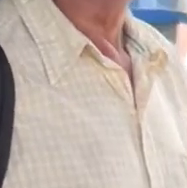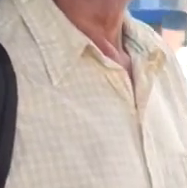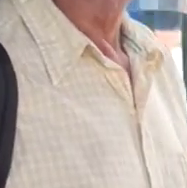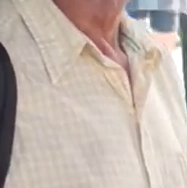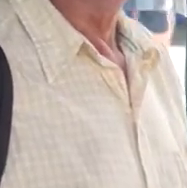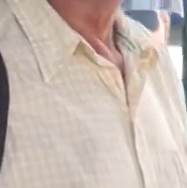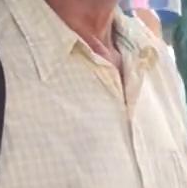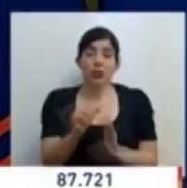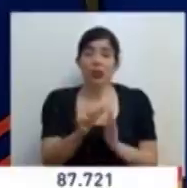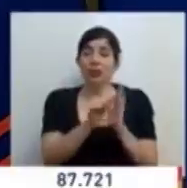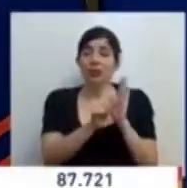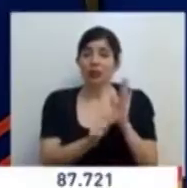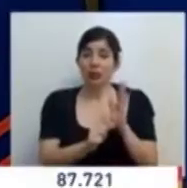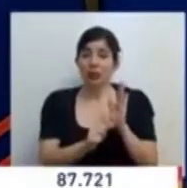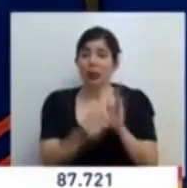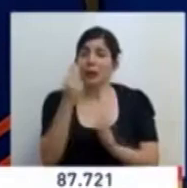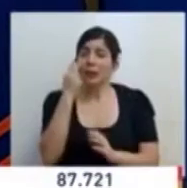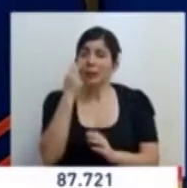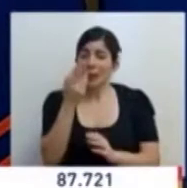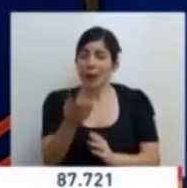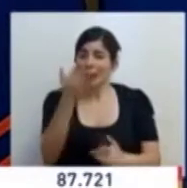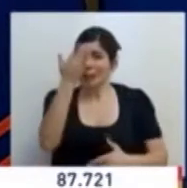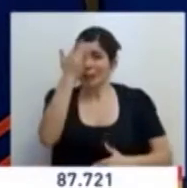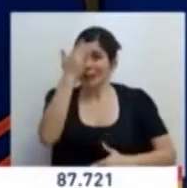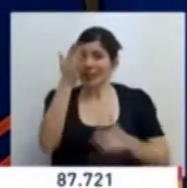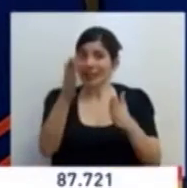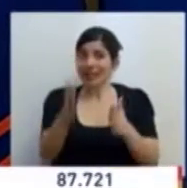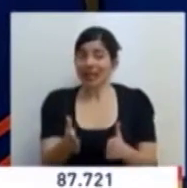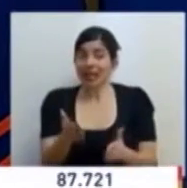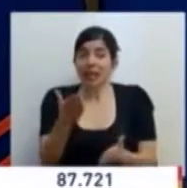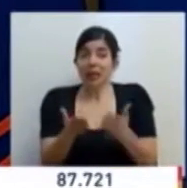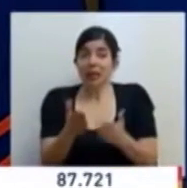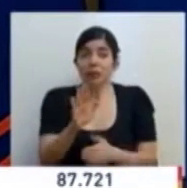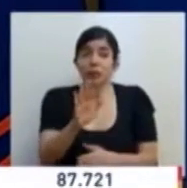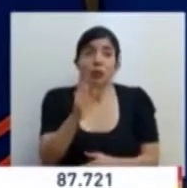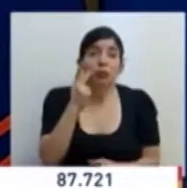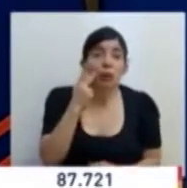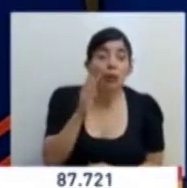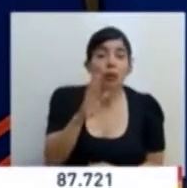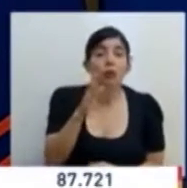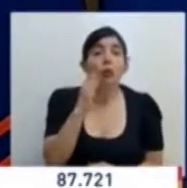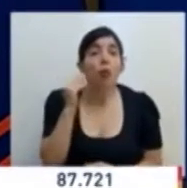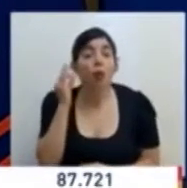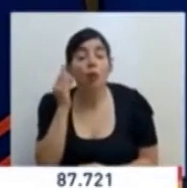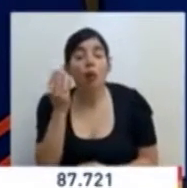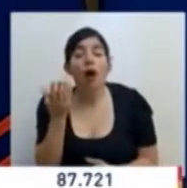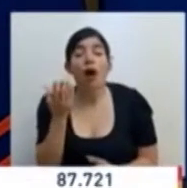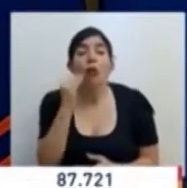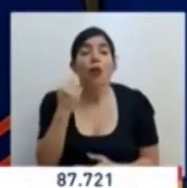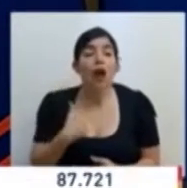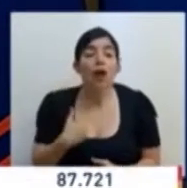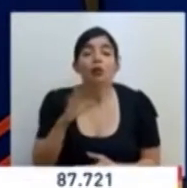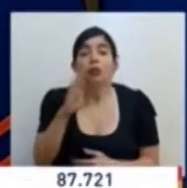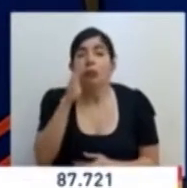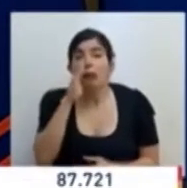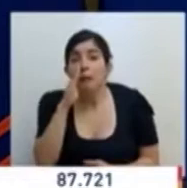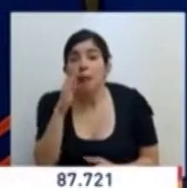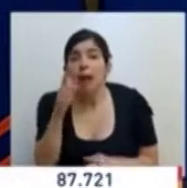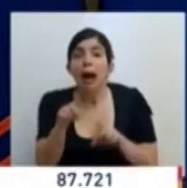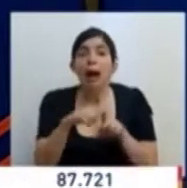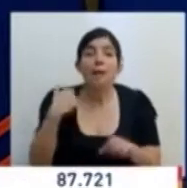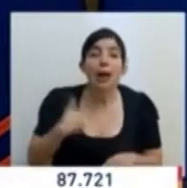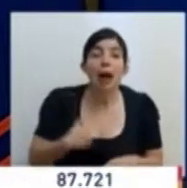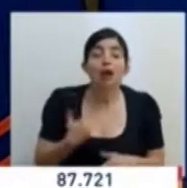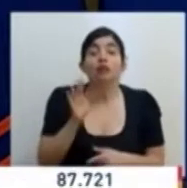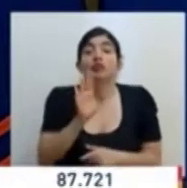y veamos que ese paciente puede ser nuestro papá, nuestro abuelo, nuestro nuestra mamá, nuestro hermano, incluso